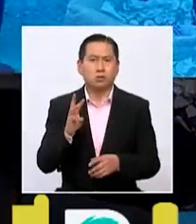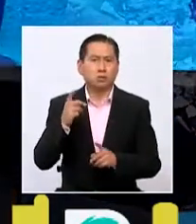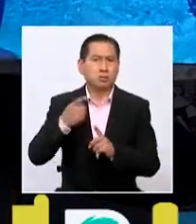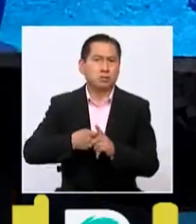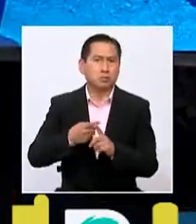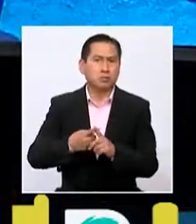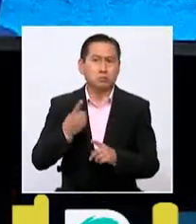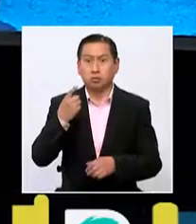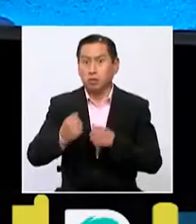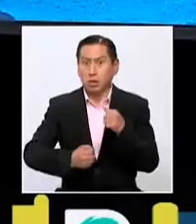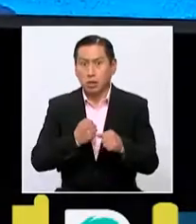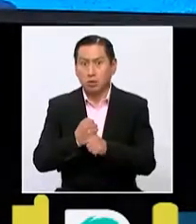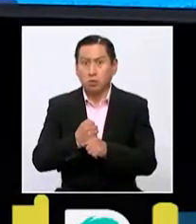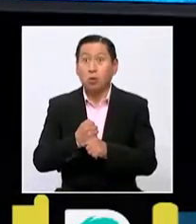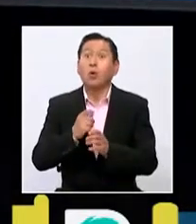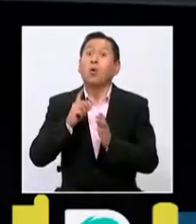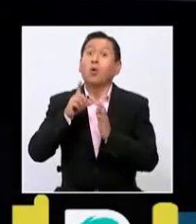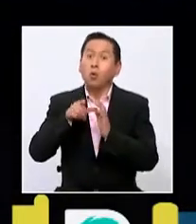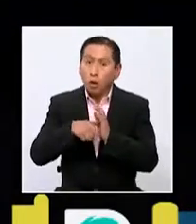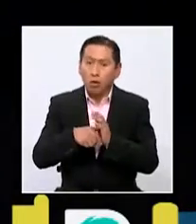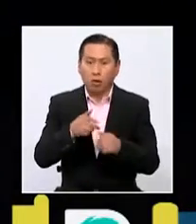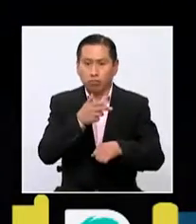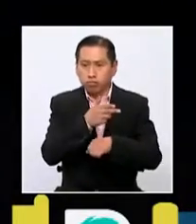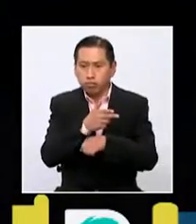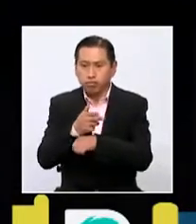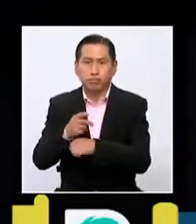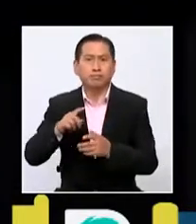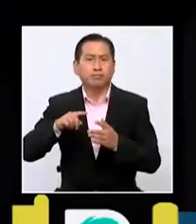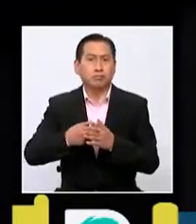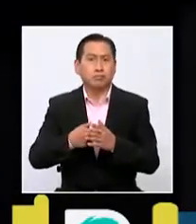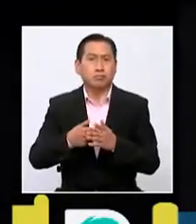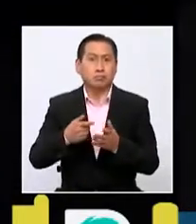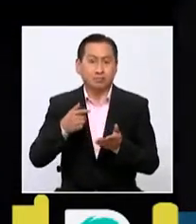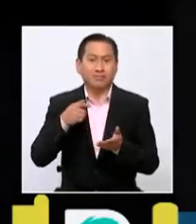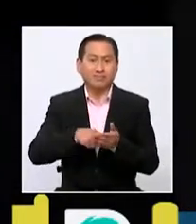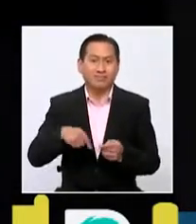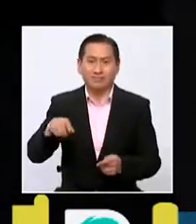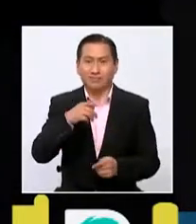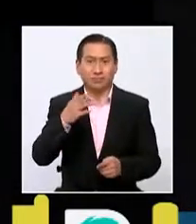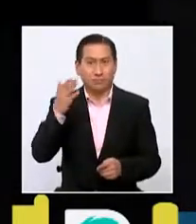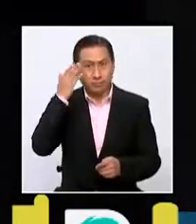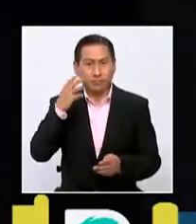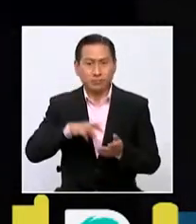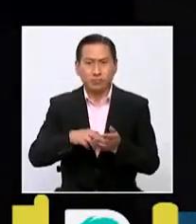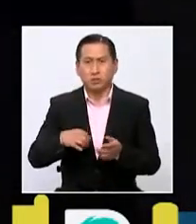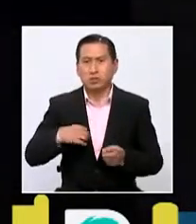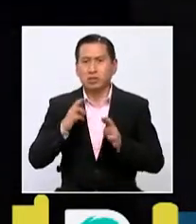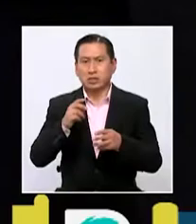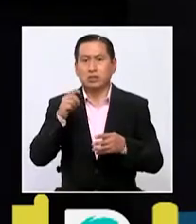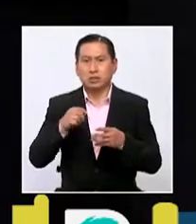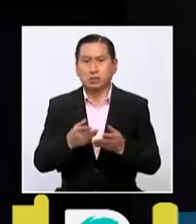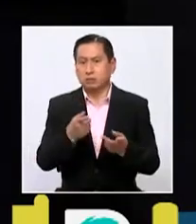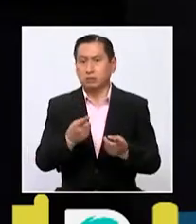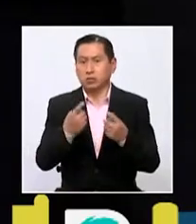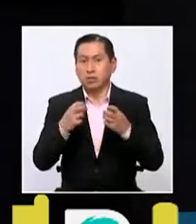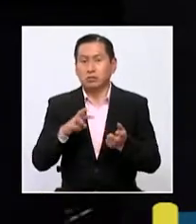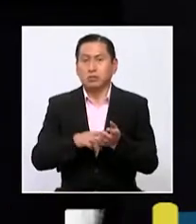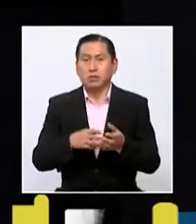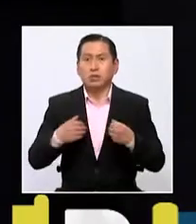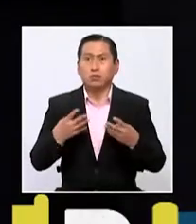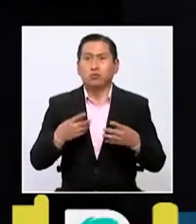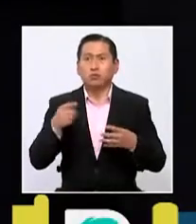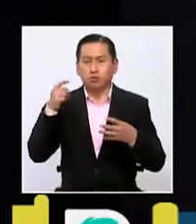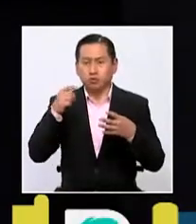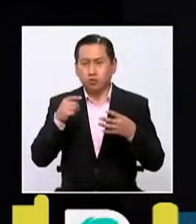1 año antes de comenzar a grabar. Eso es básicamente, espero que haya podido responder tu pregunta, porque tenía